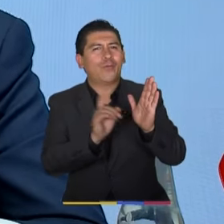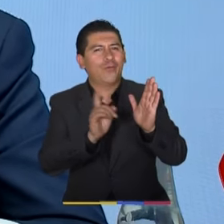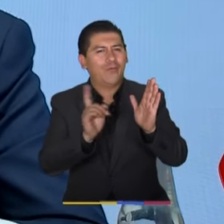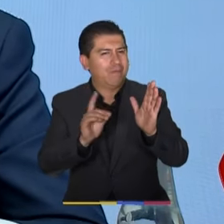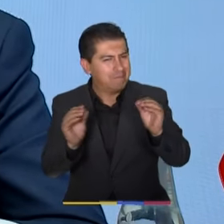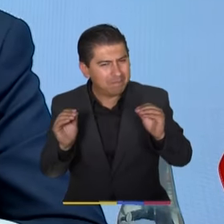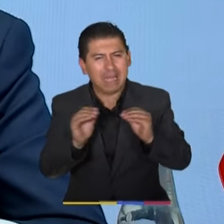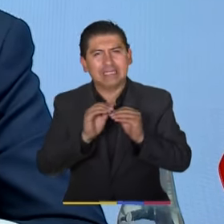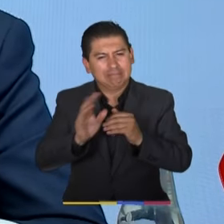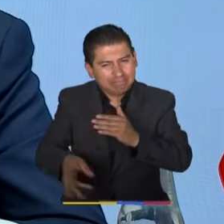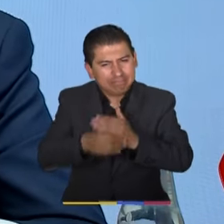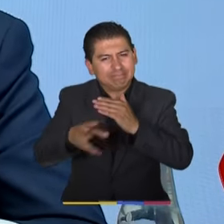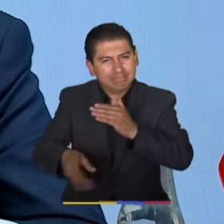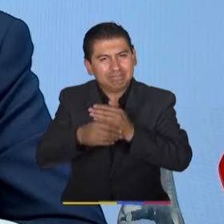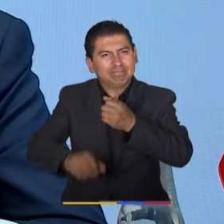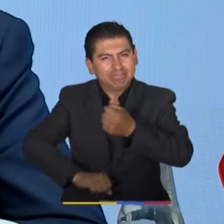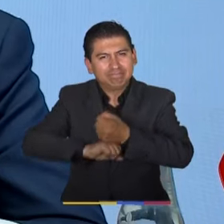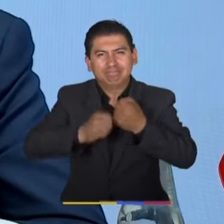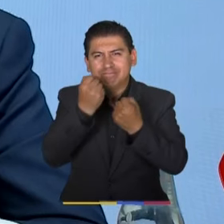nuestro sentido de comunidad.